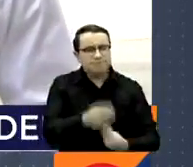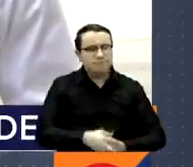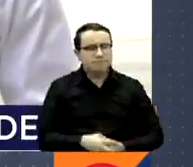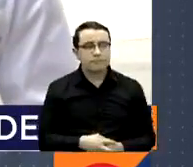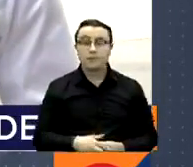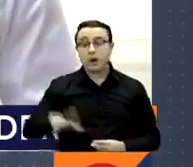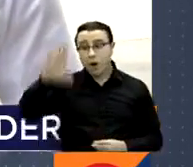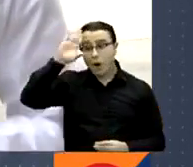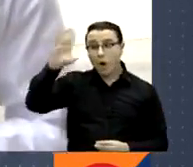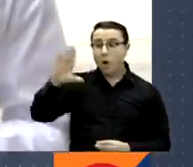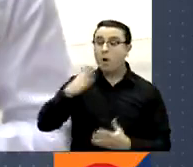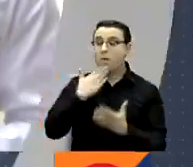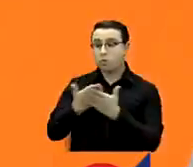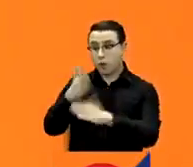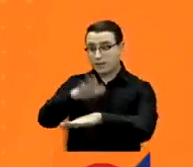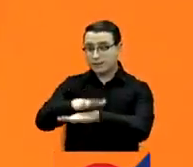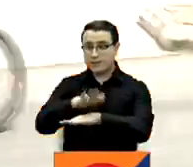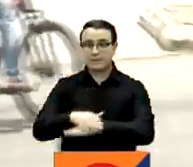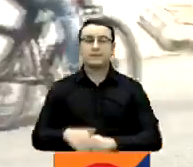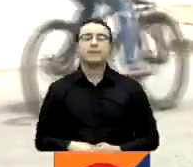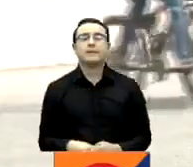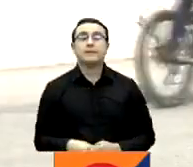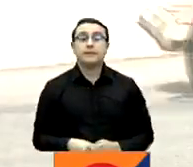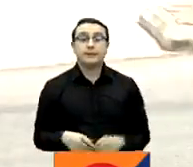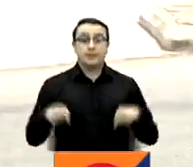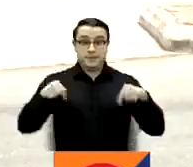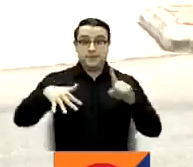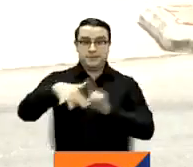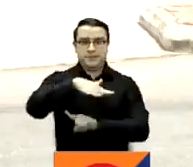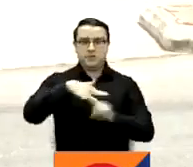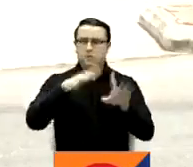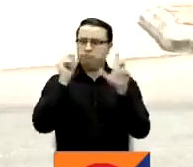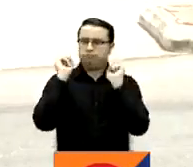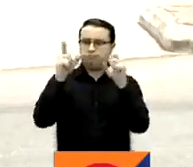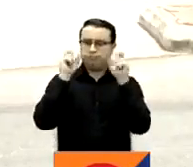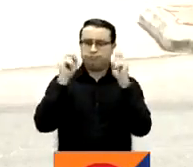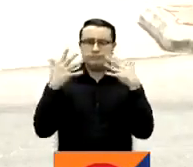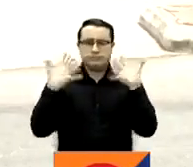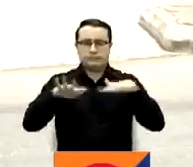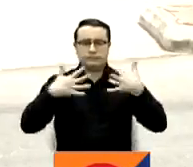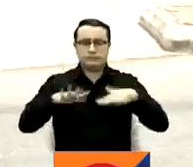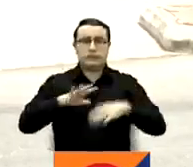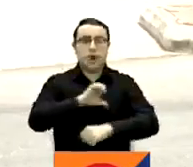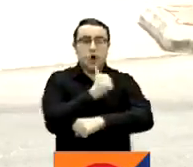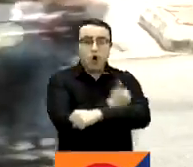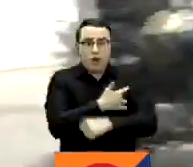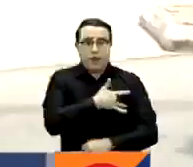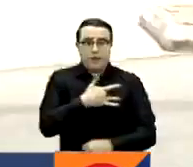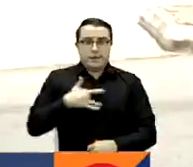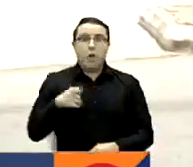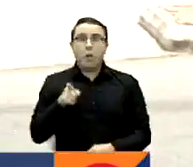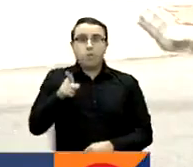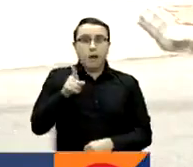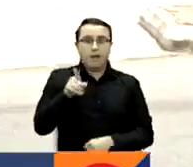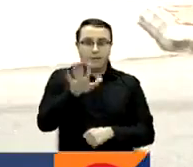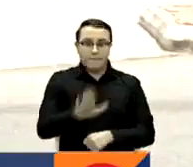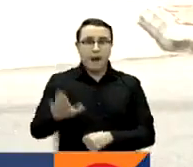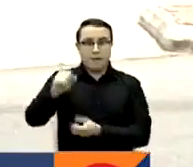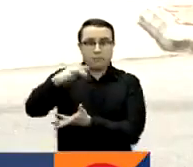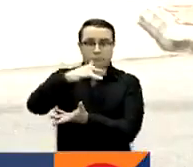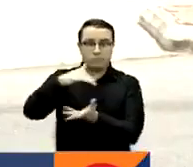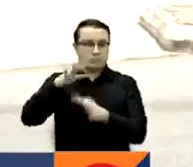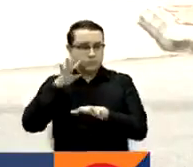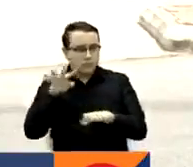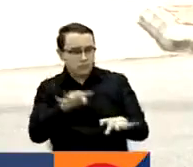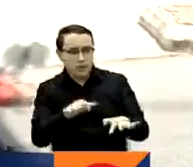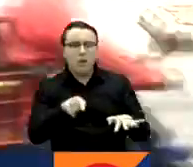Hola, José Fernando. Muy buenas tardes. Pues la situación ya genera alarma y alerta en las autoridades sanitarias del departamento de Santander, precisamente por ese